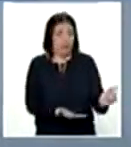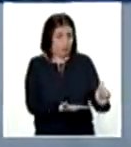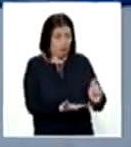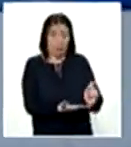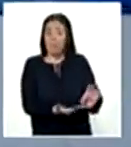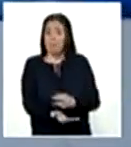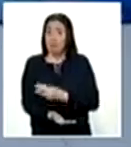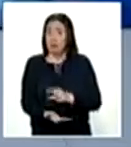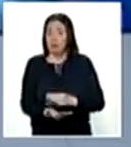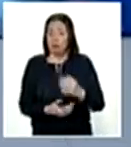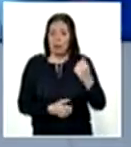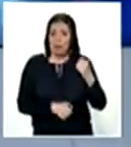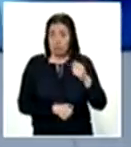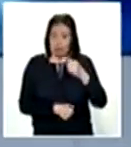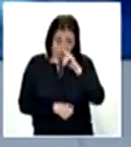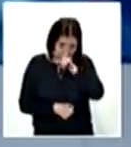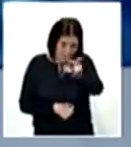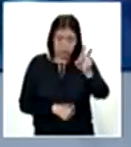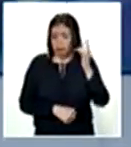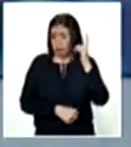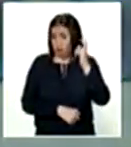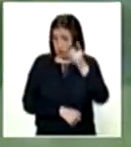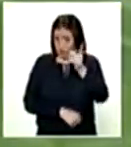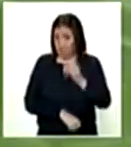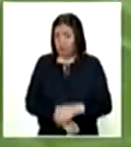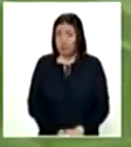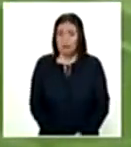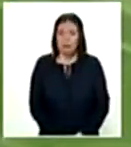musical, una cumbia. Vamos con eso, vamos a escuchar.